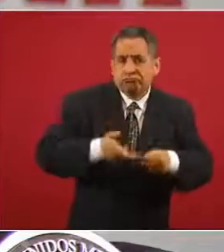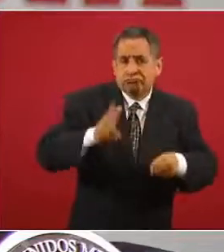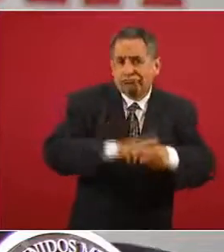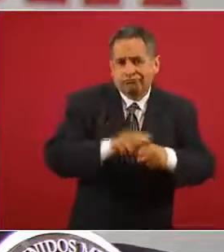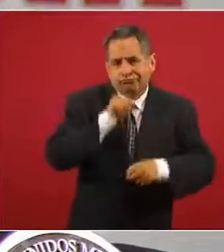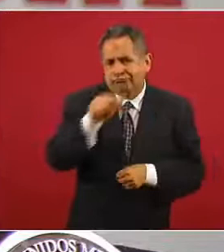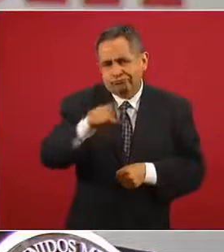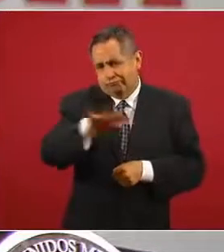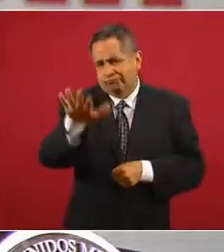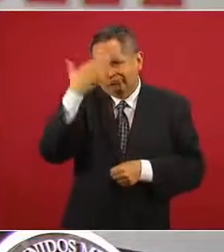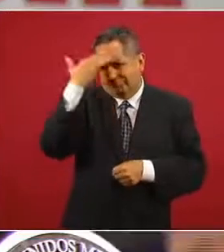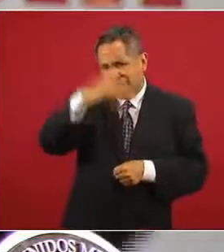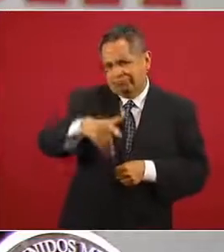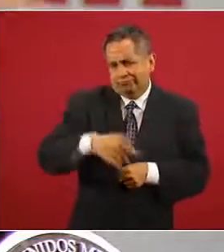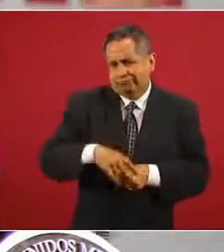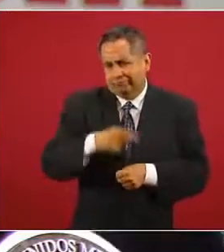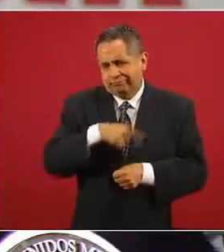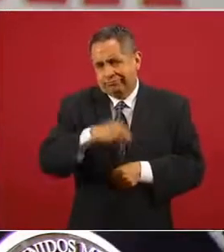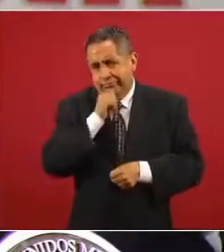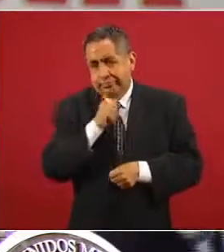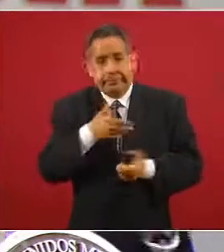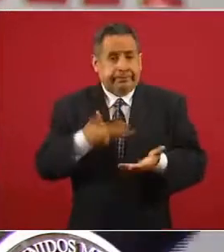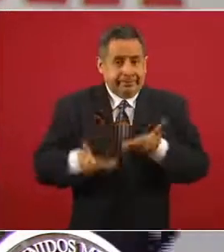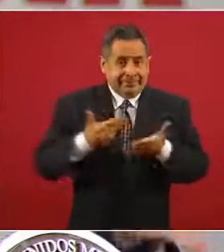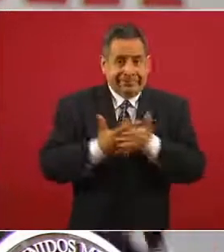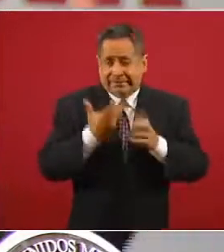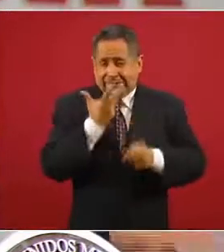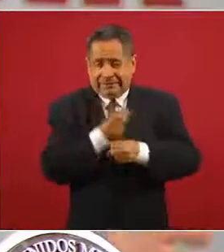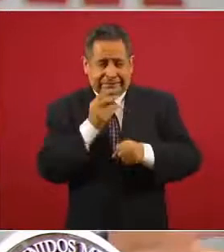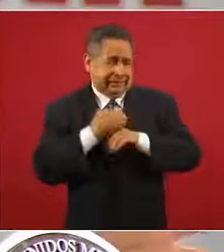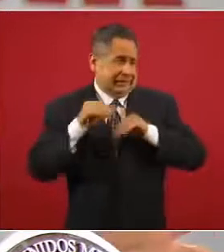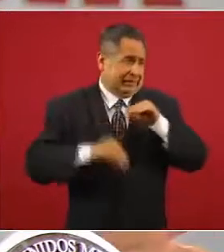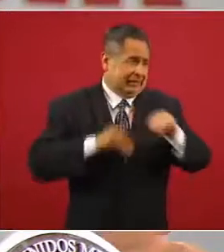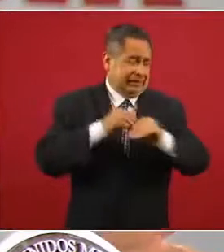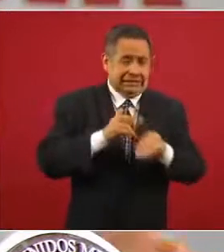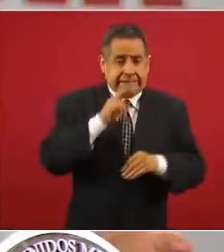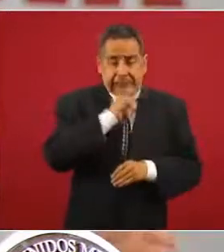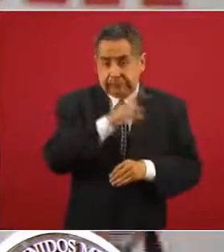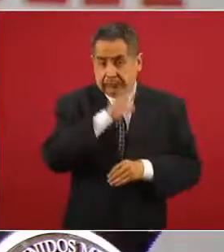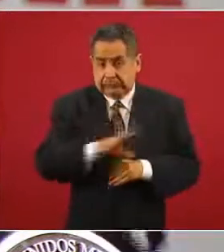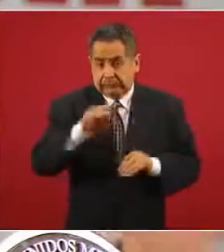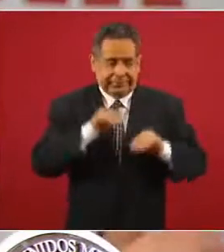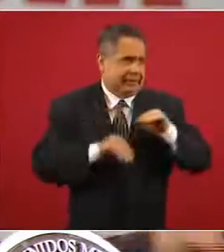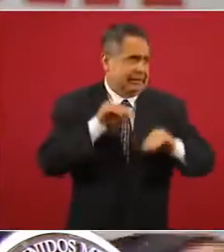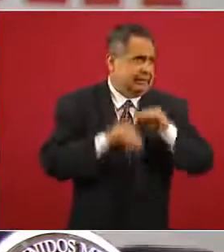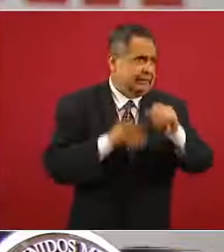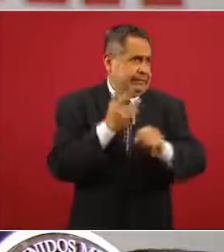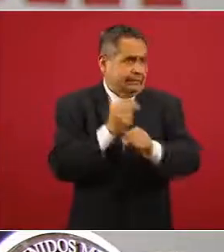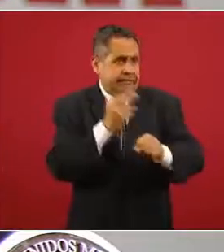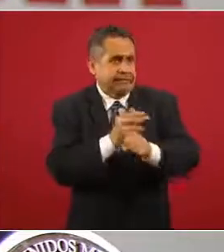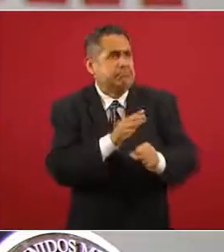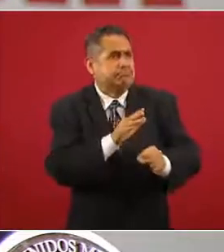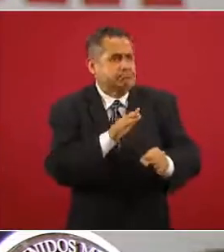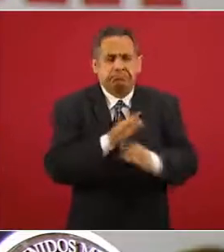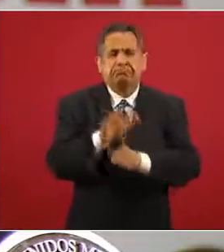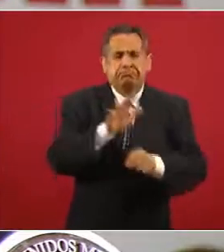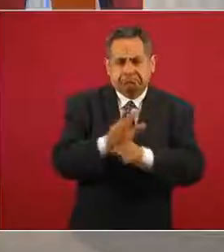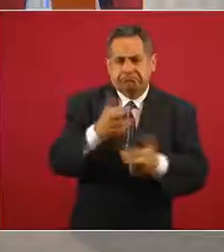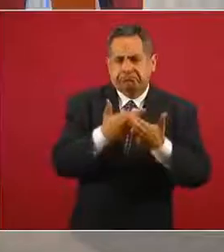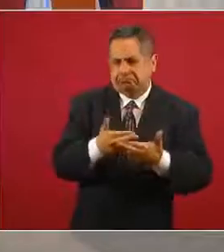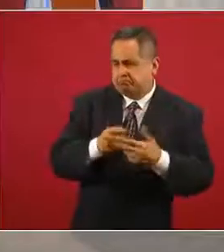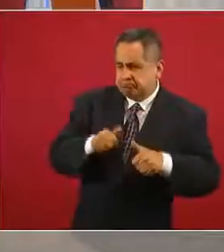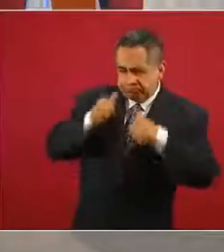conoce todo México, pero hemos logrado, en un tiempo históricamente rápido, tener suficiencia de